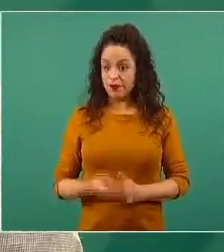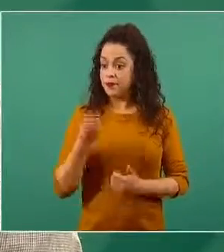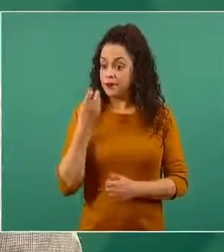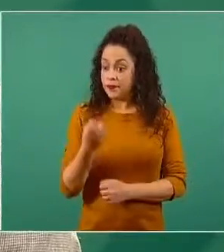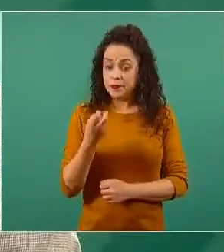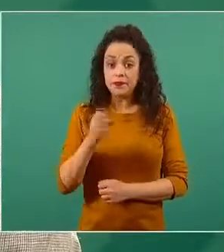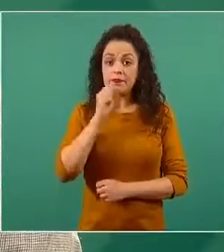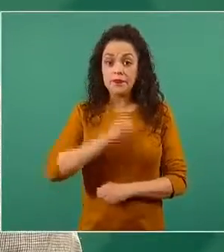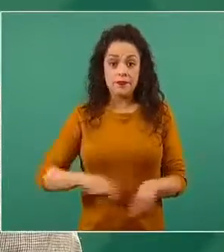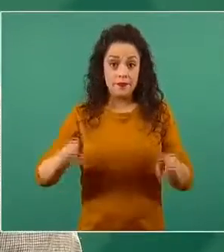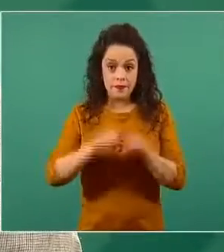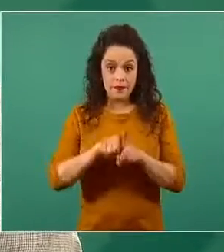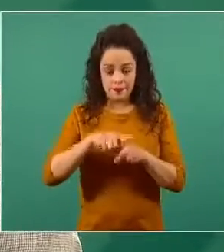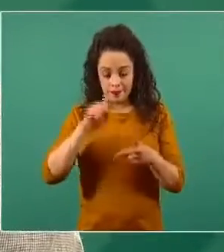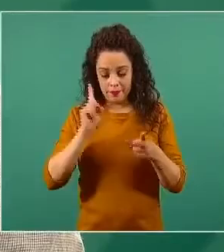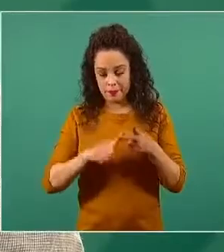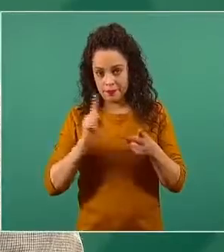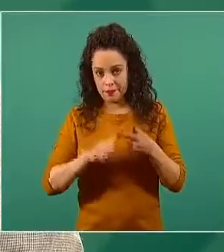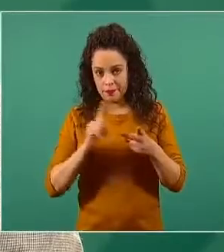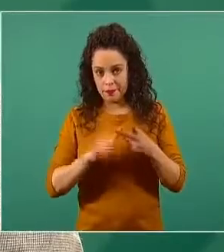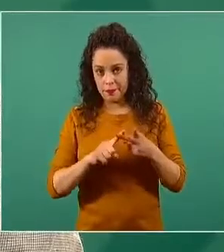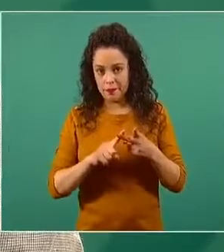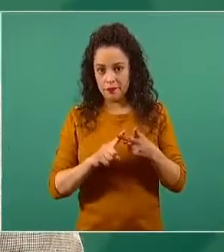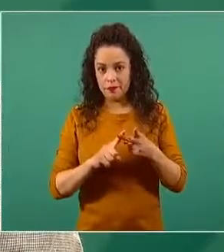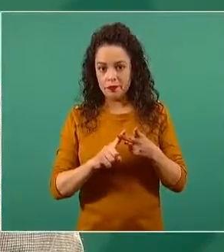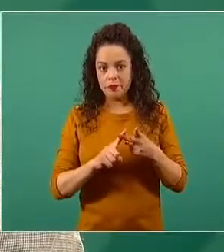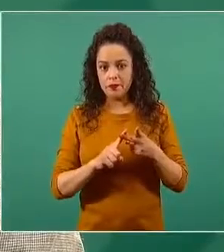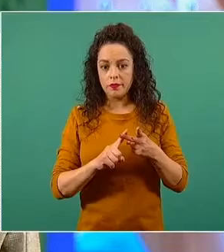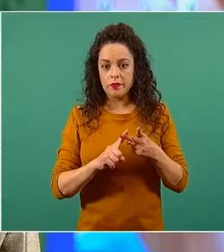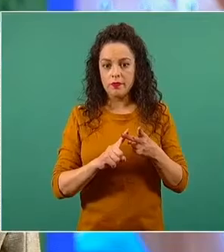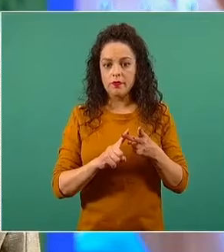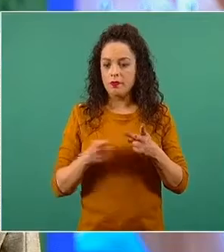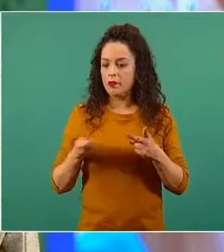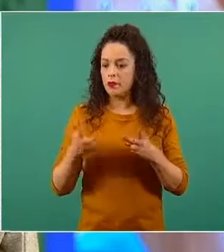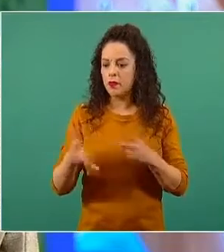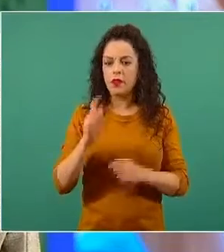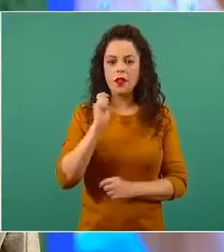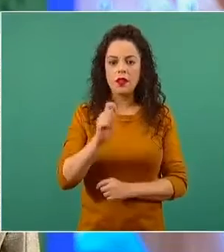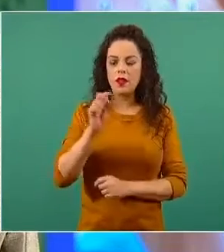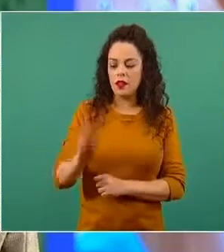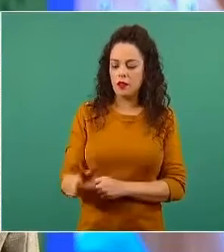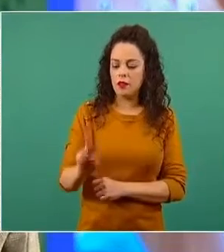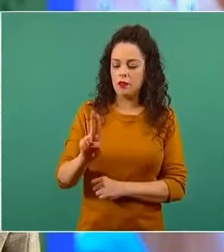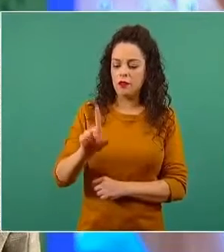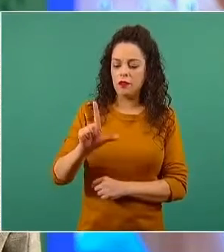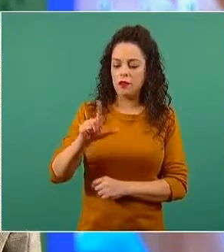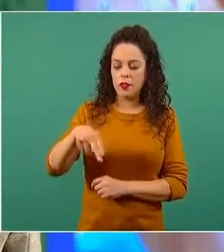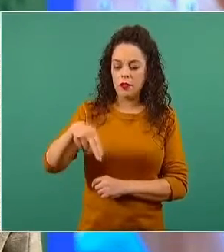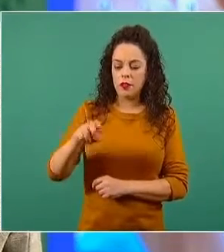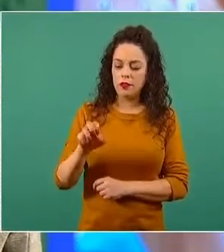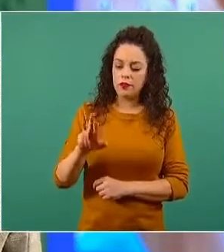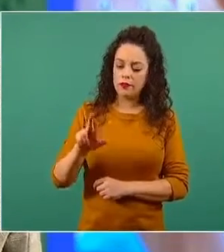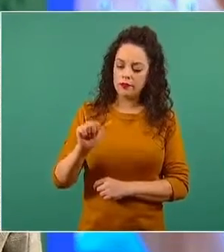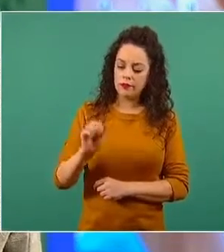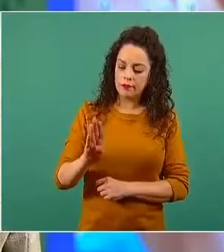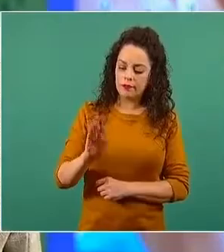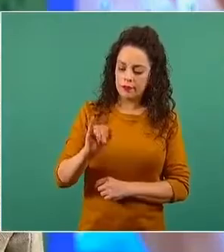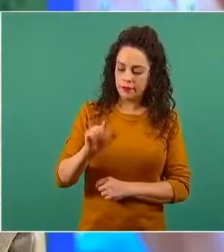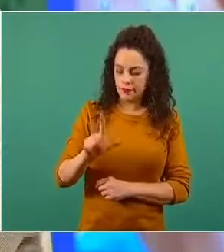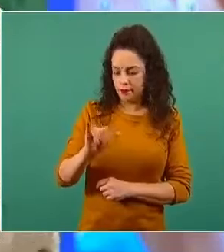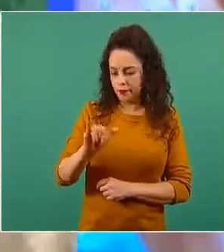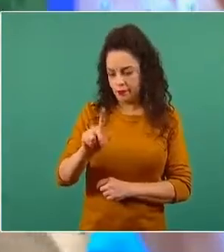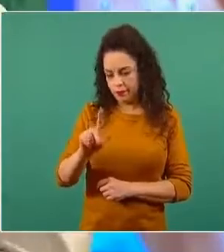mismo eje de priorización se considera lo que le llamamos vulnerabilidades, que son situaciones en donde